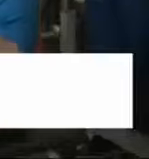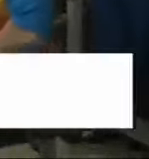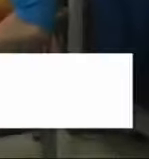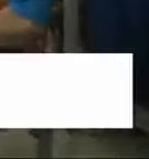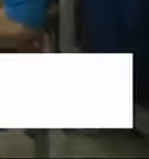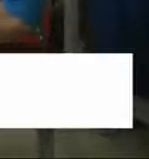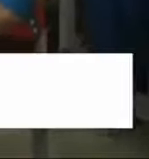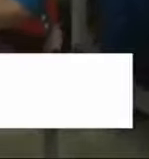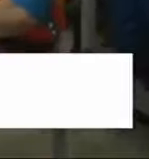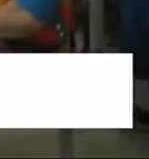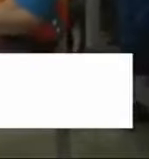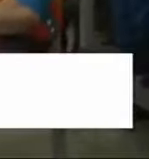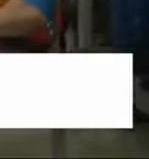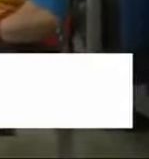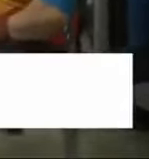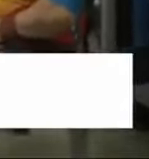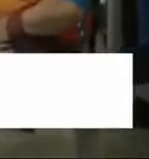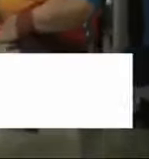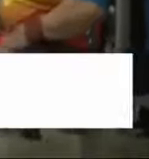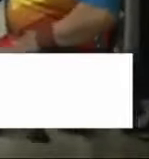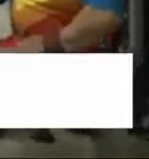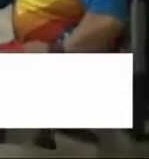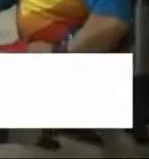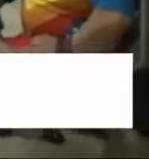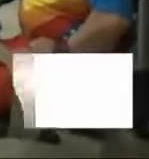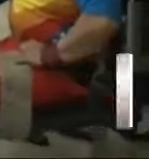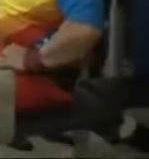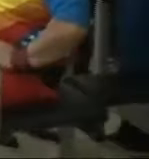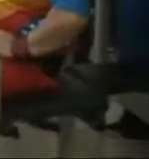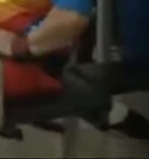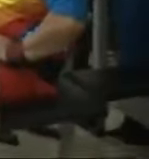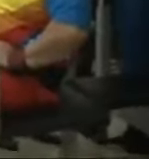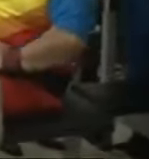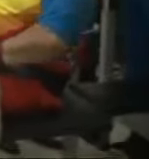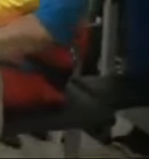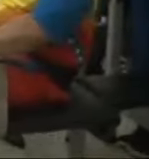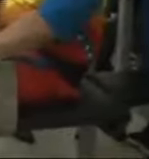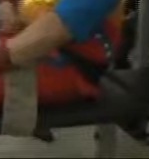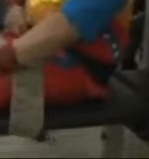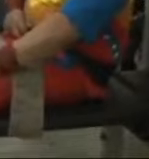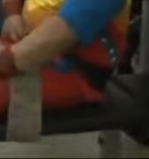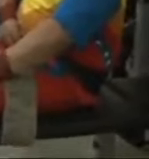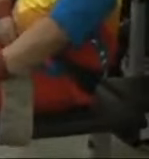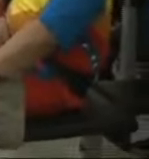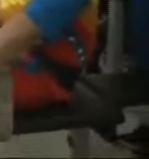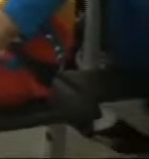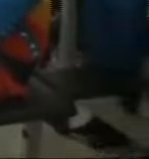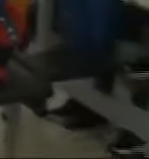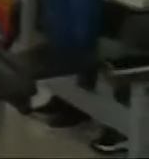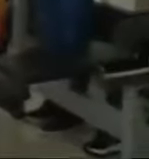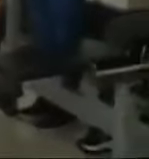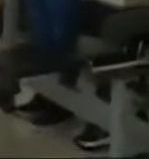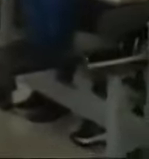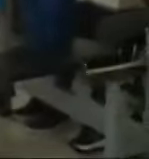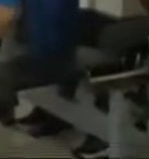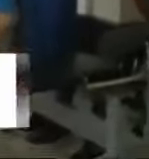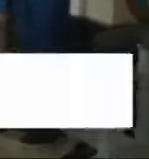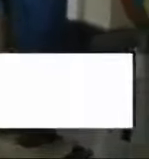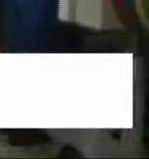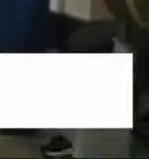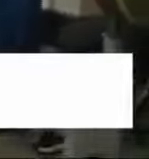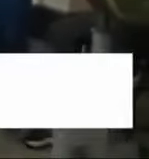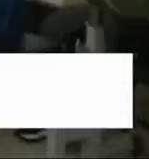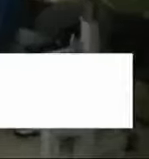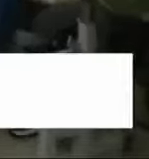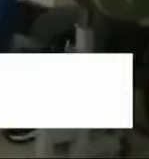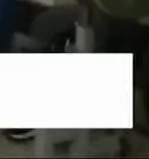para designar al ciudadano Franklin Ramírez Araque como embajador extraordinario